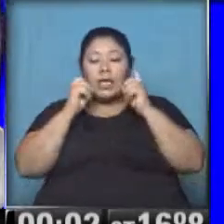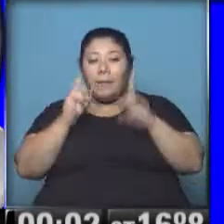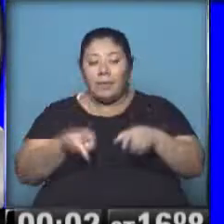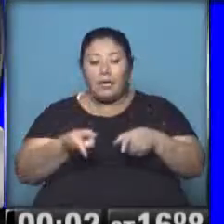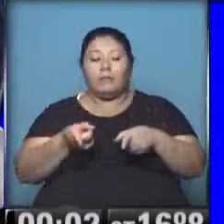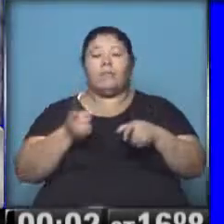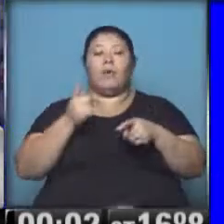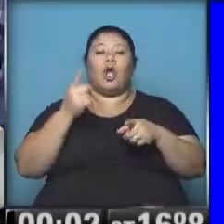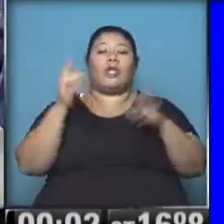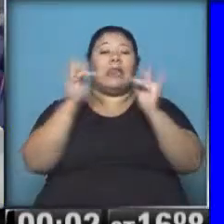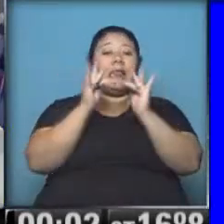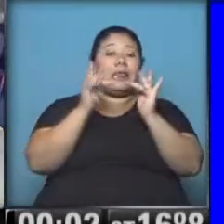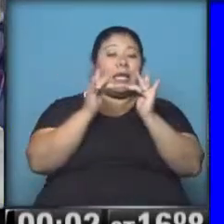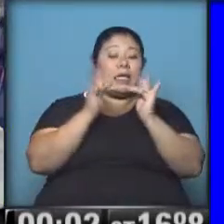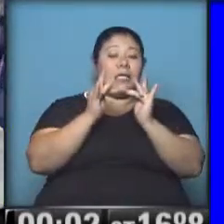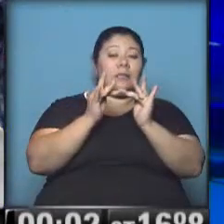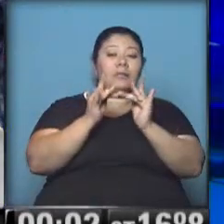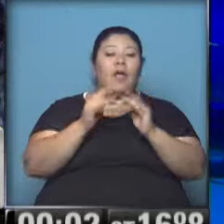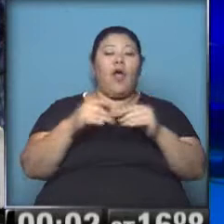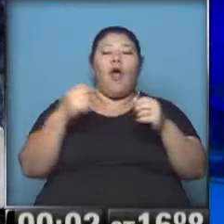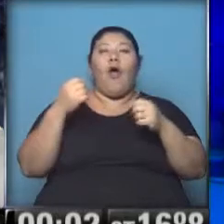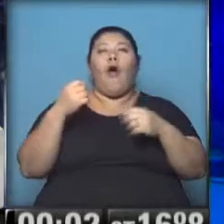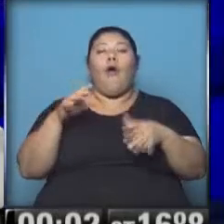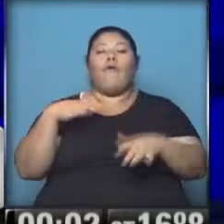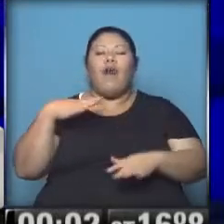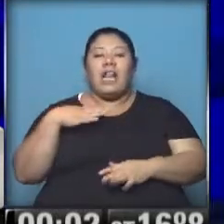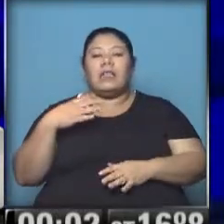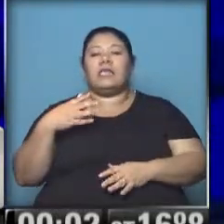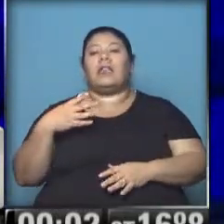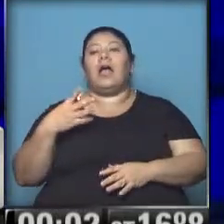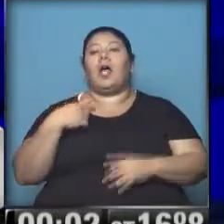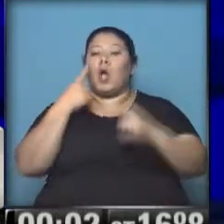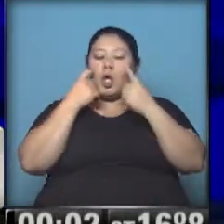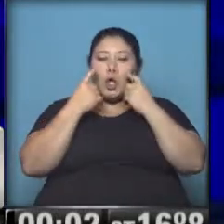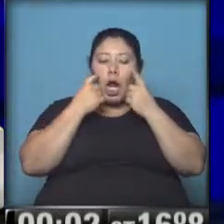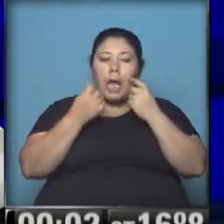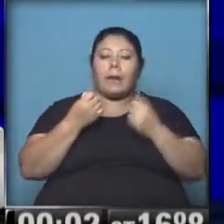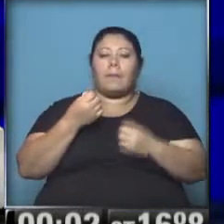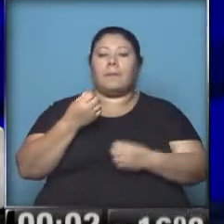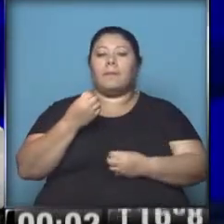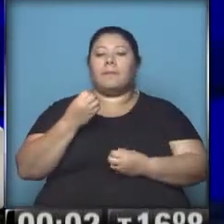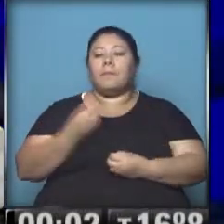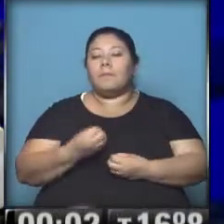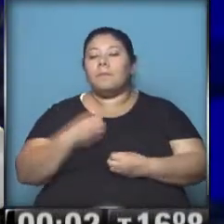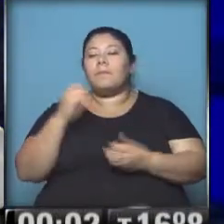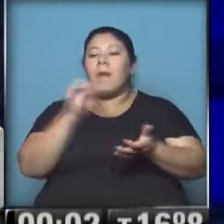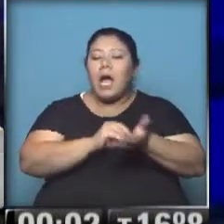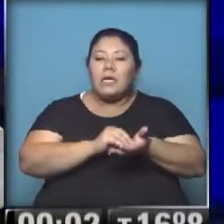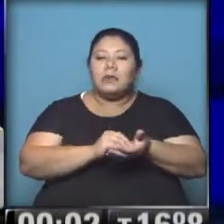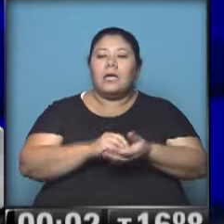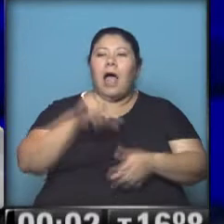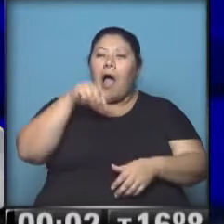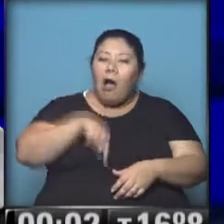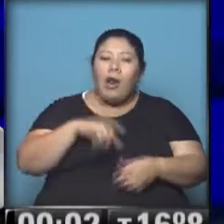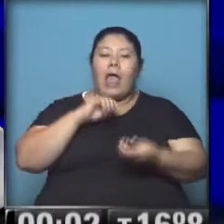muchas veces el padre tampoco tiene esa gimnasia. Entonces, es que me parece que confiamos demasiado en Facebook y ahora ya estamos adentro, ¿no? Como que ahora que nos vamos a empezar a cambiar los